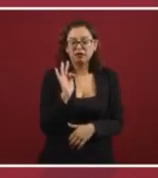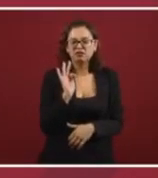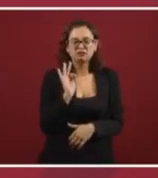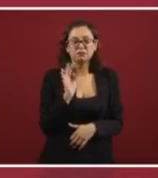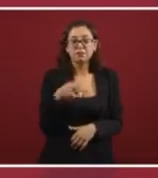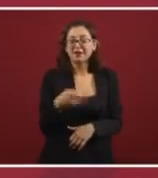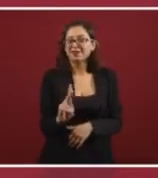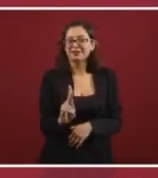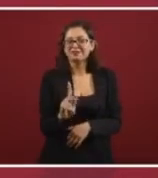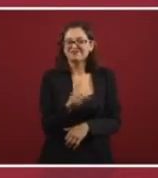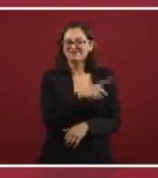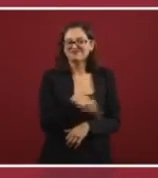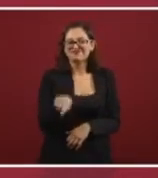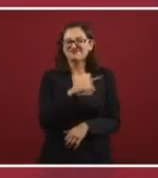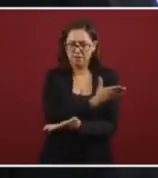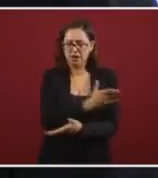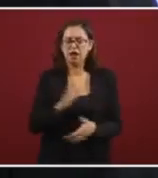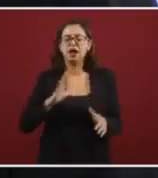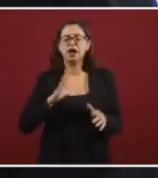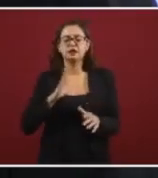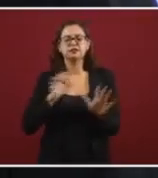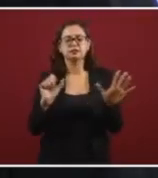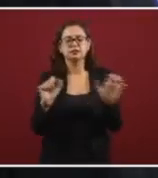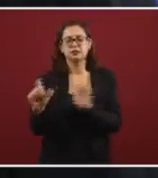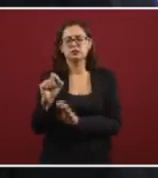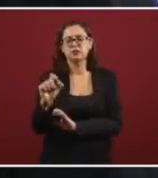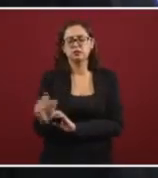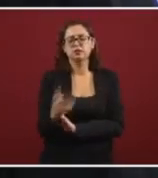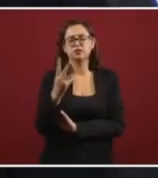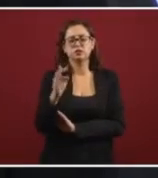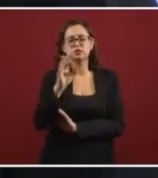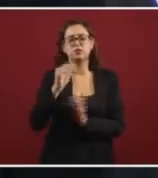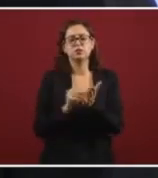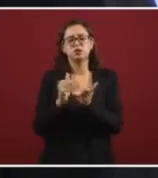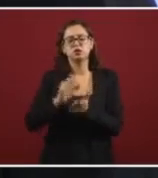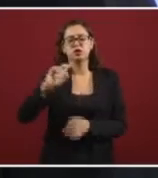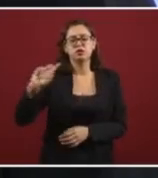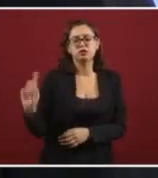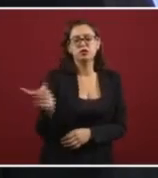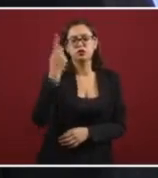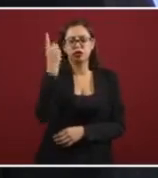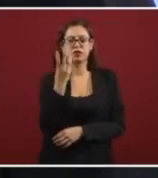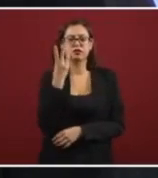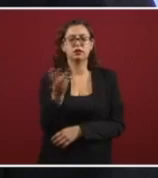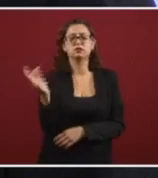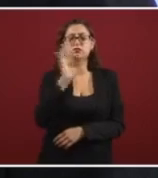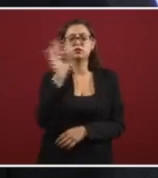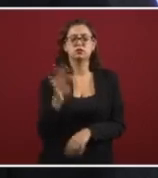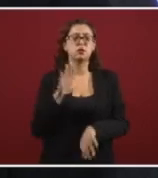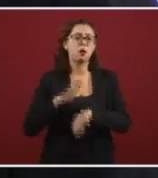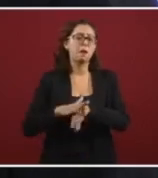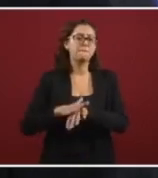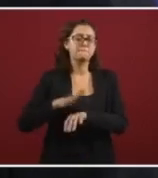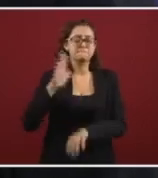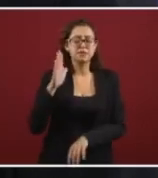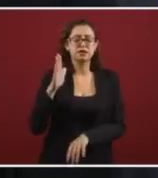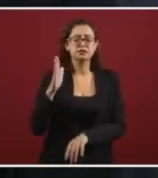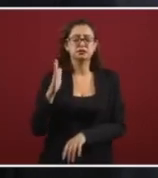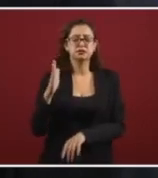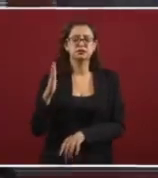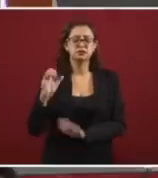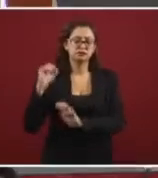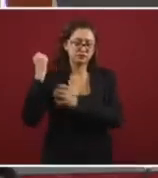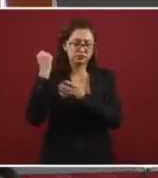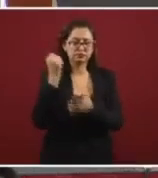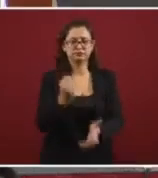ellos invierten. Por su parte, el secretario de Turismo, Miguel Torruco, informó que las expectativas de inversión